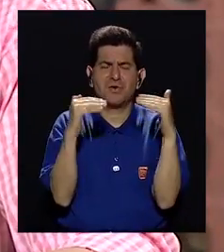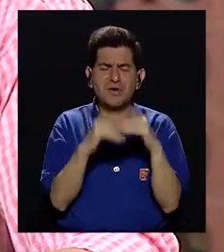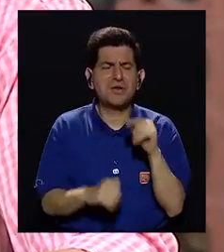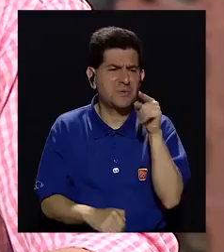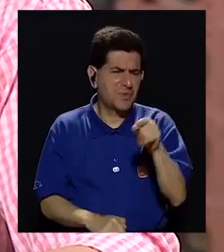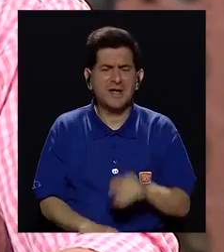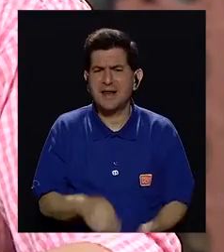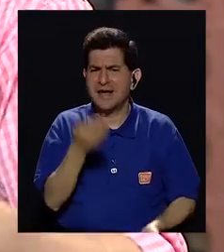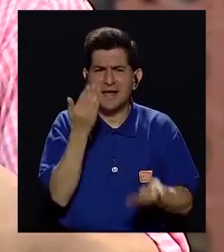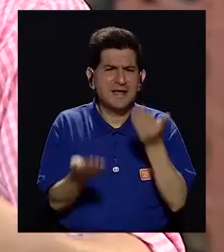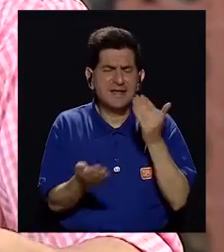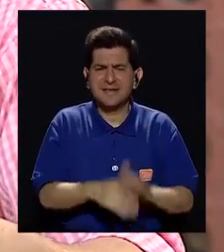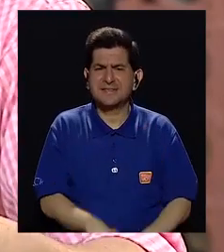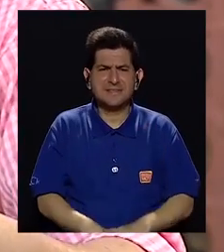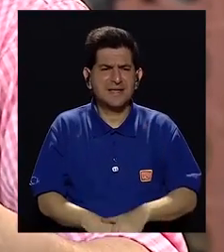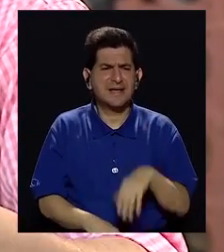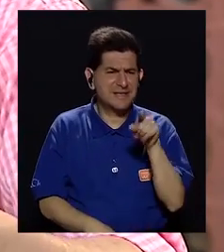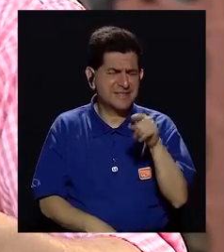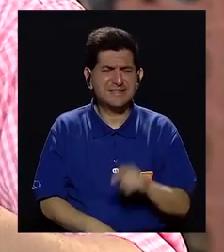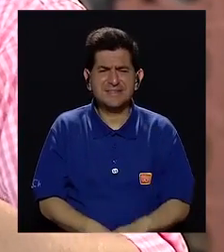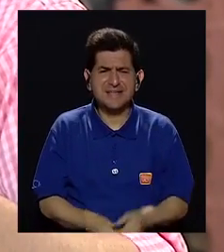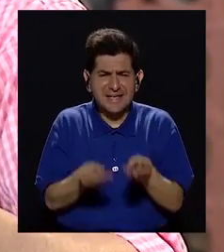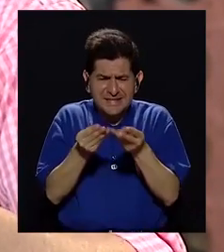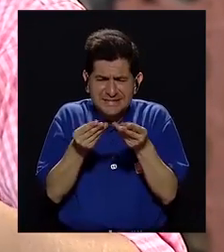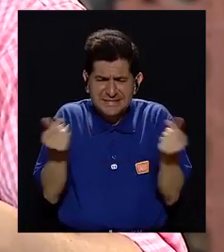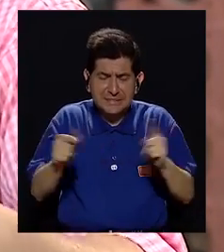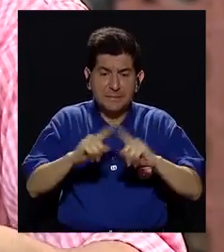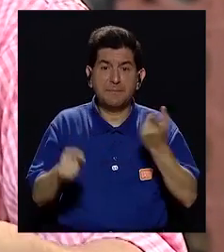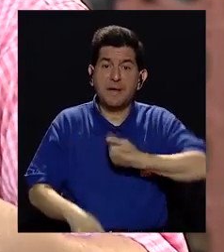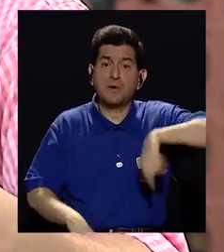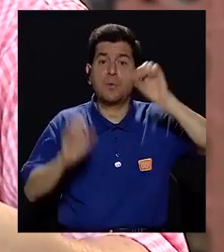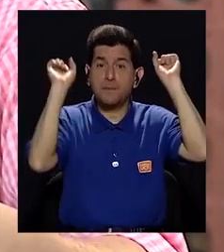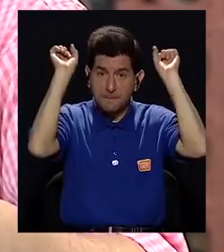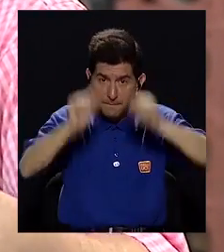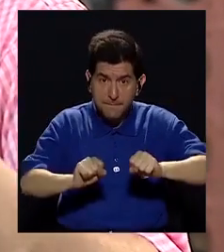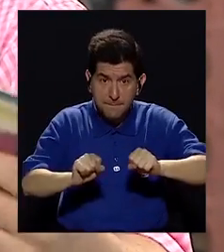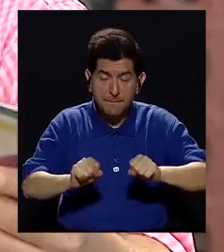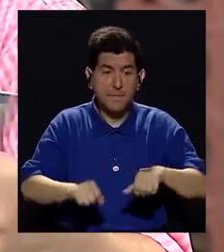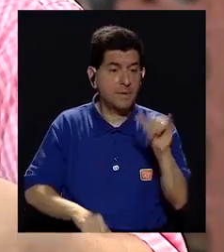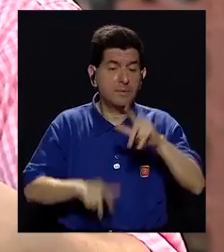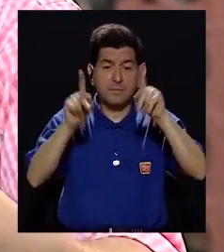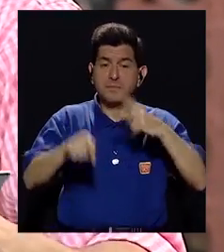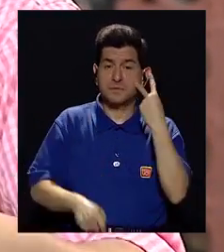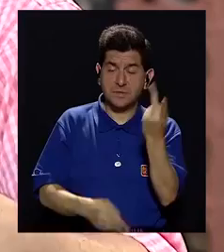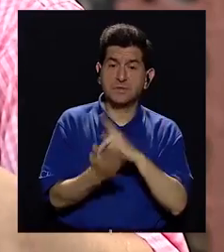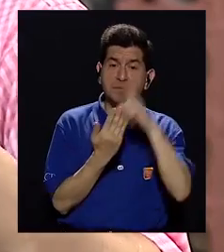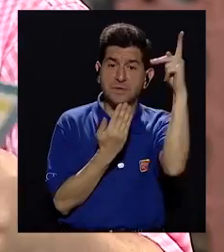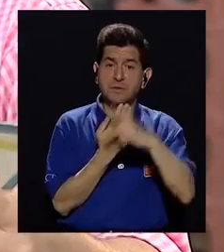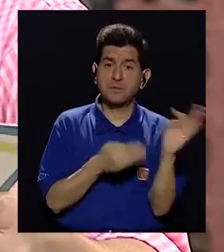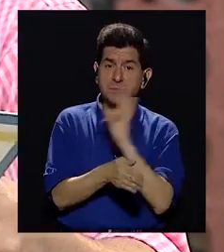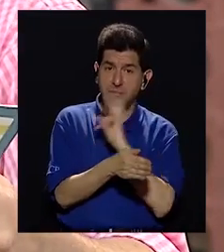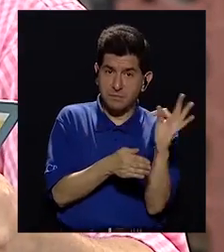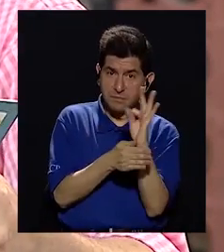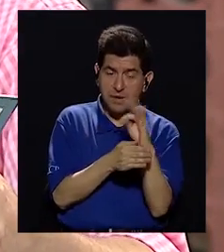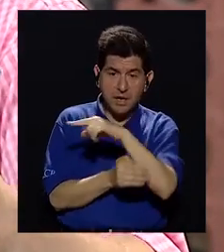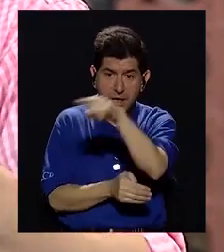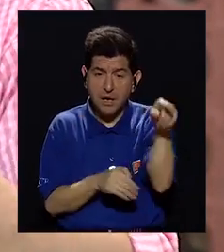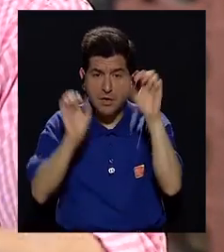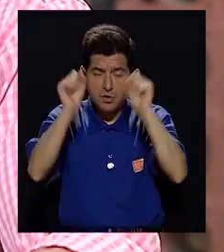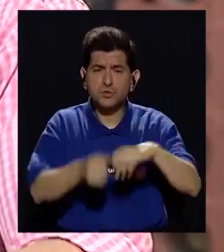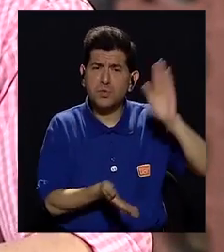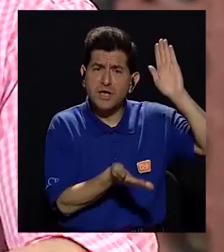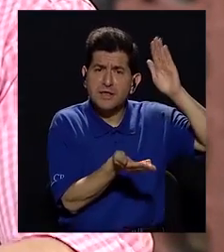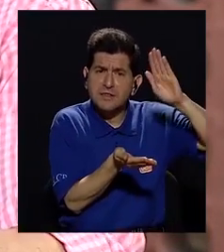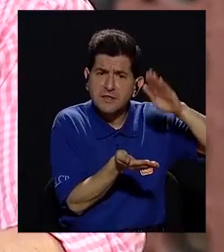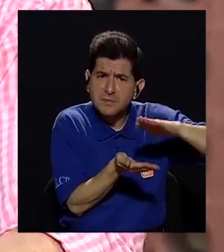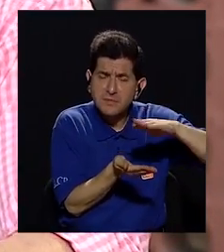de desgaste, pero ¿existe alguna manera en que nosotros, pues, y los televidentes puedan